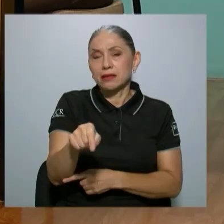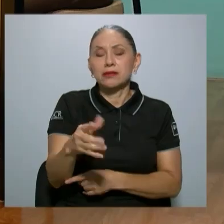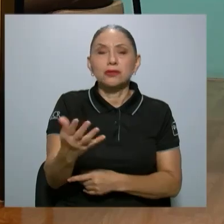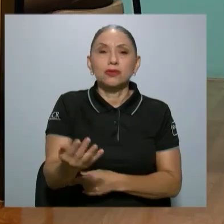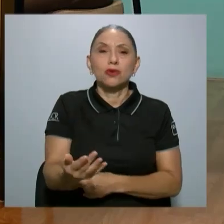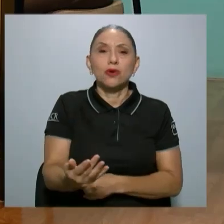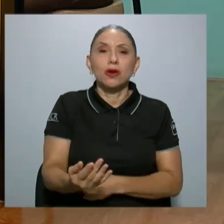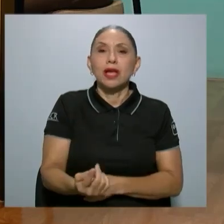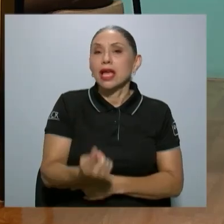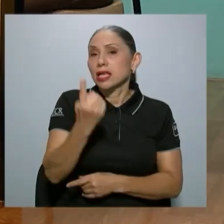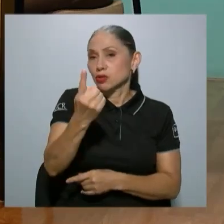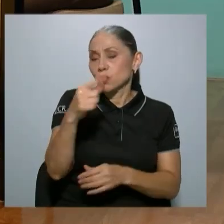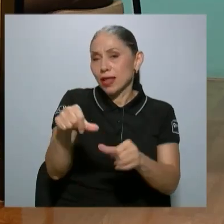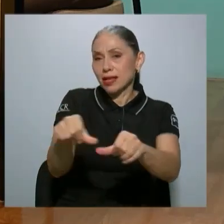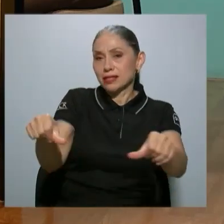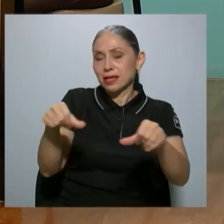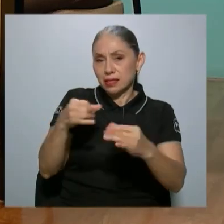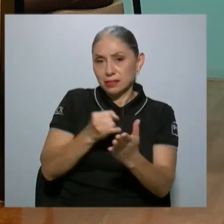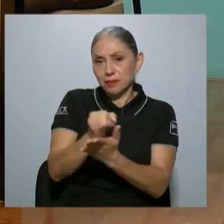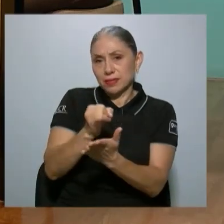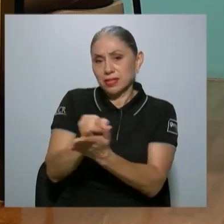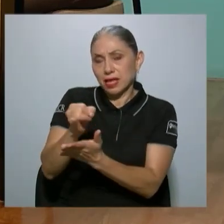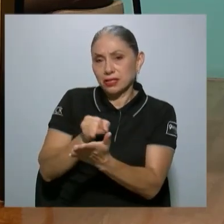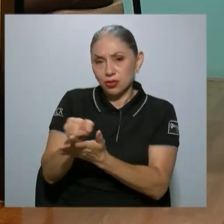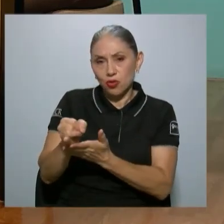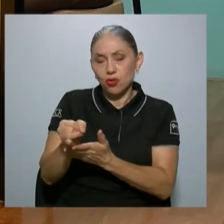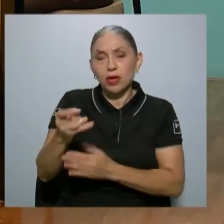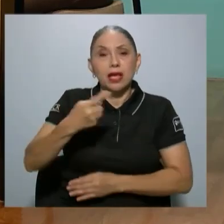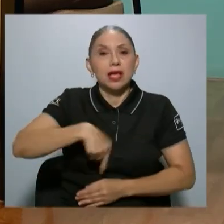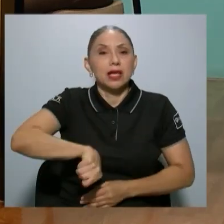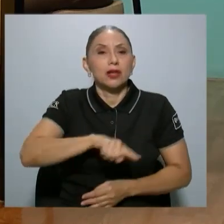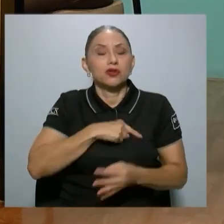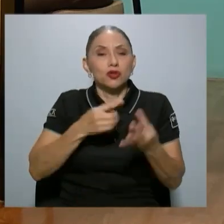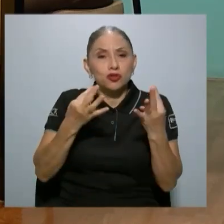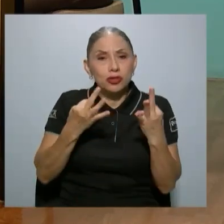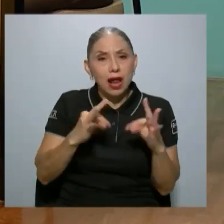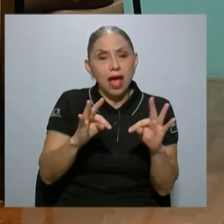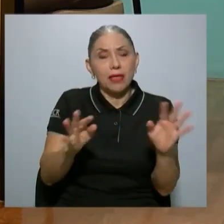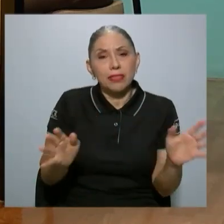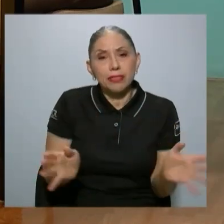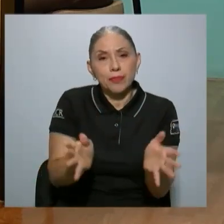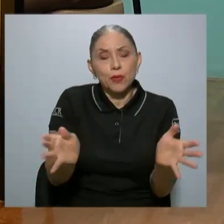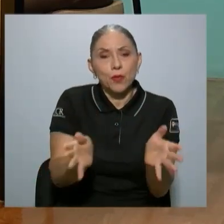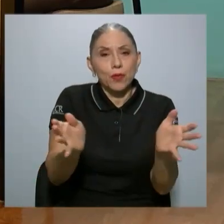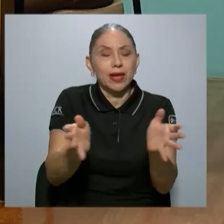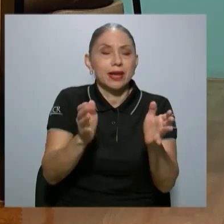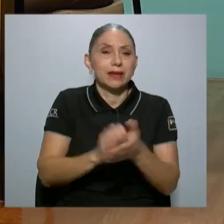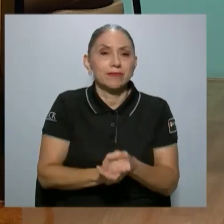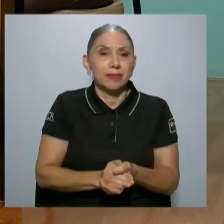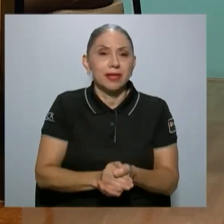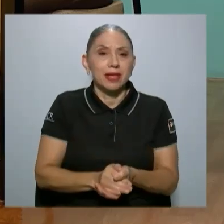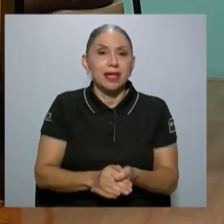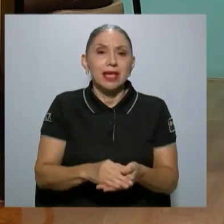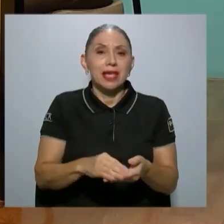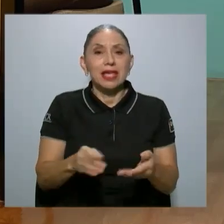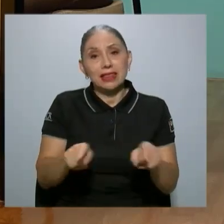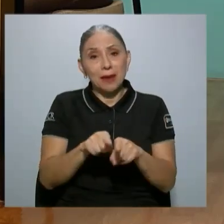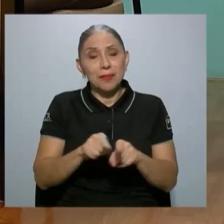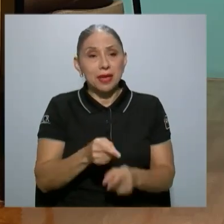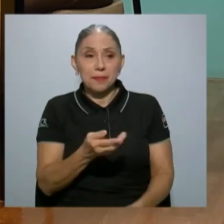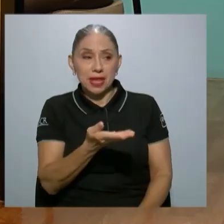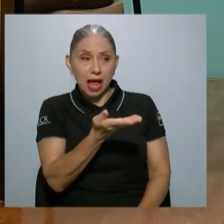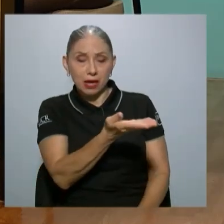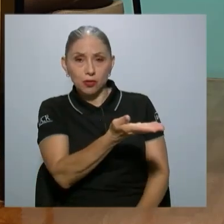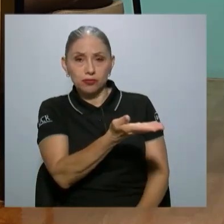los brazos de investigación que tratamos de promover, y que Milagro también, que